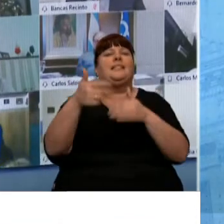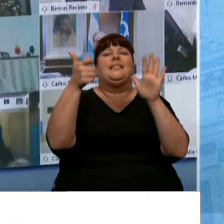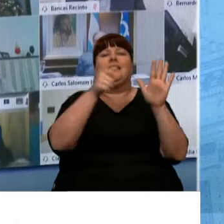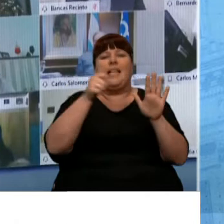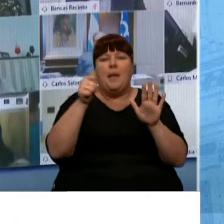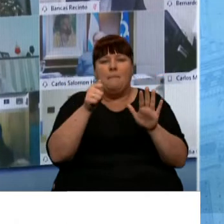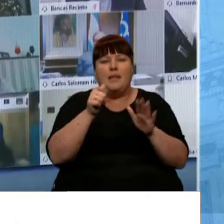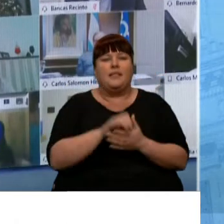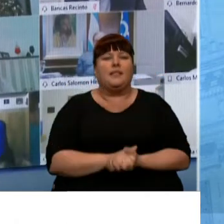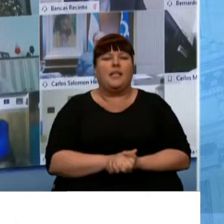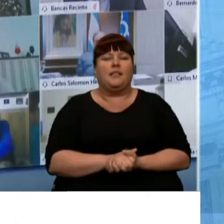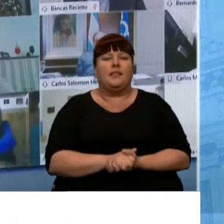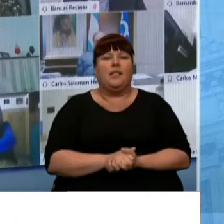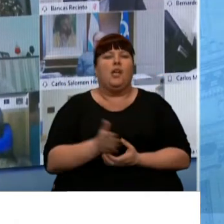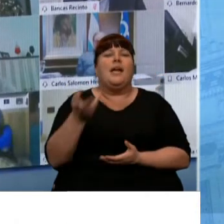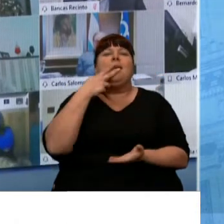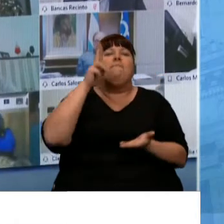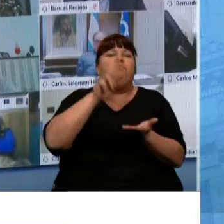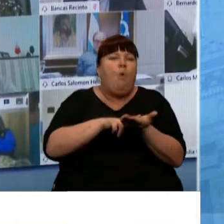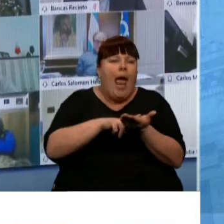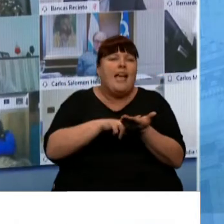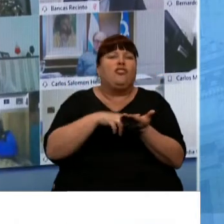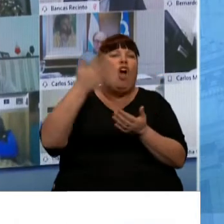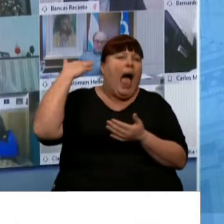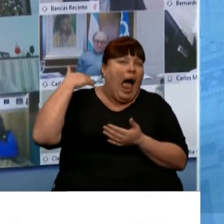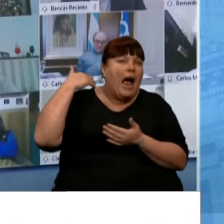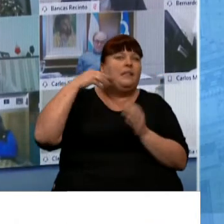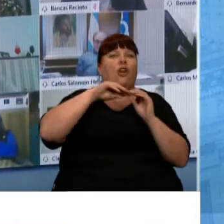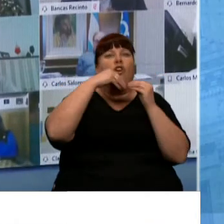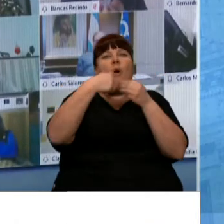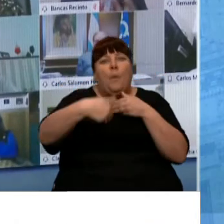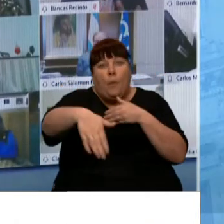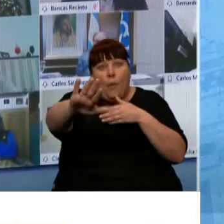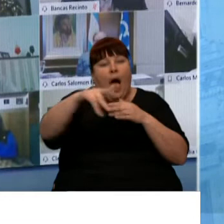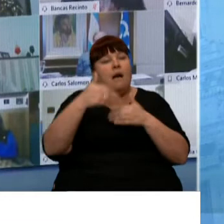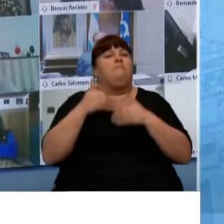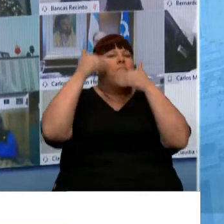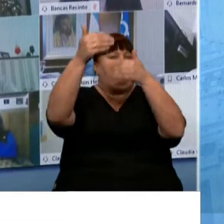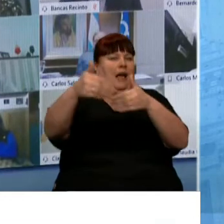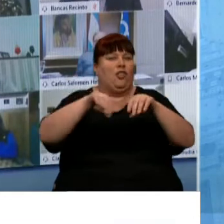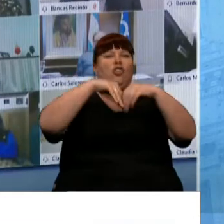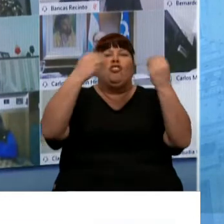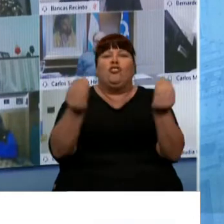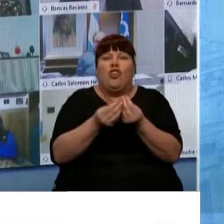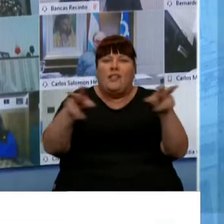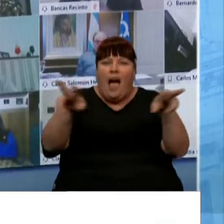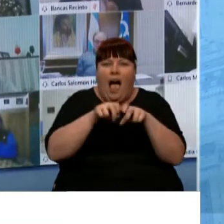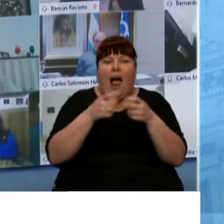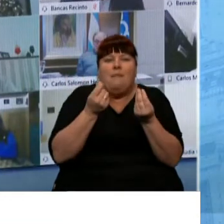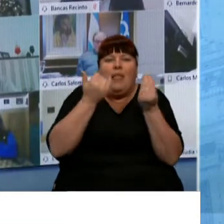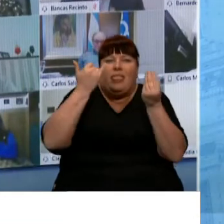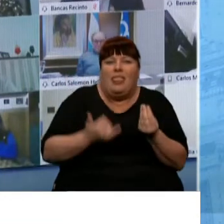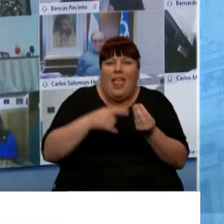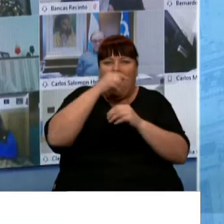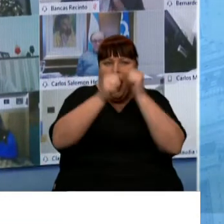180 días de todos los impuestos existentes y a crearse sobre el patrimonio, sobre el